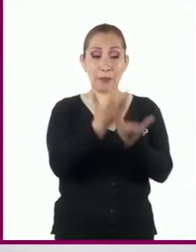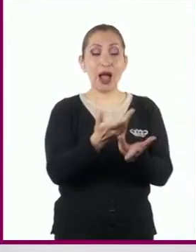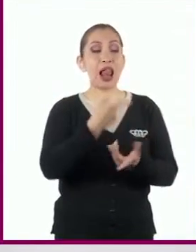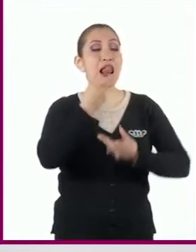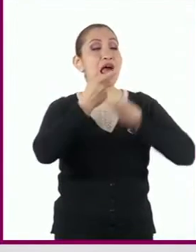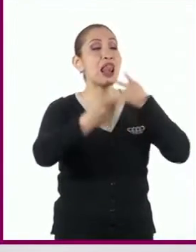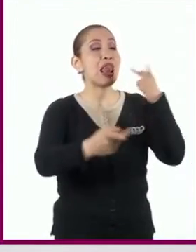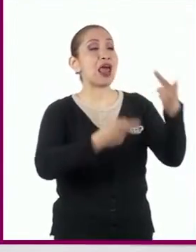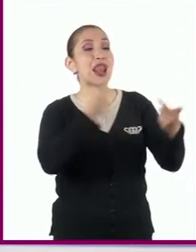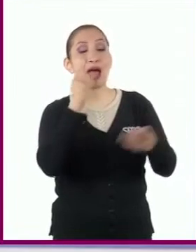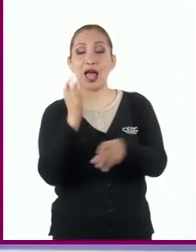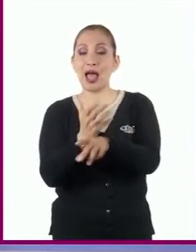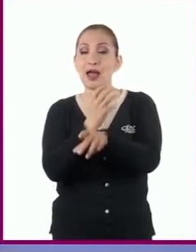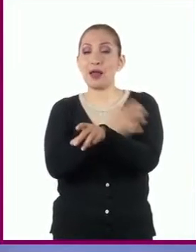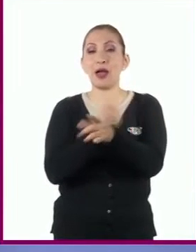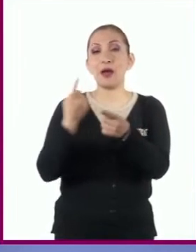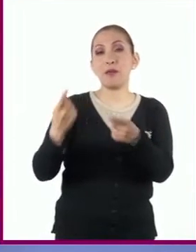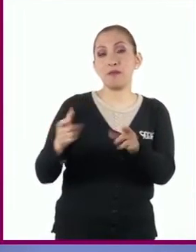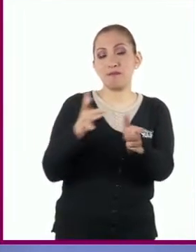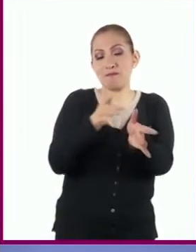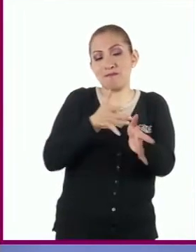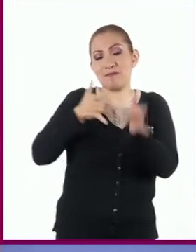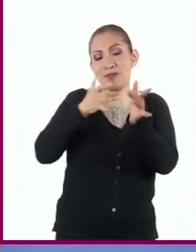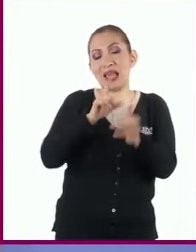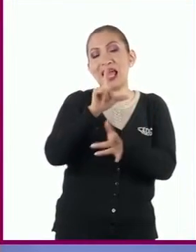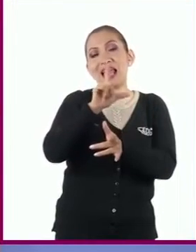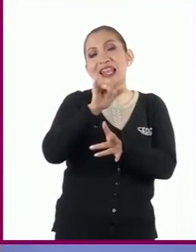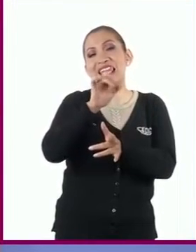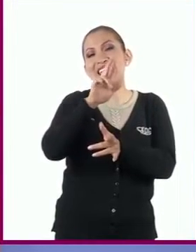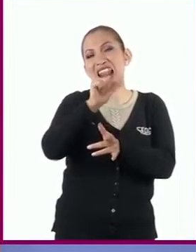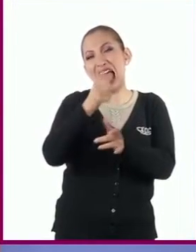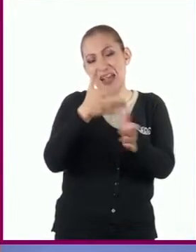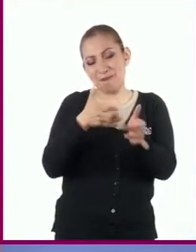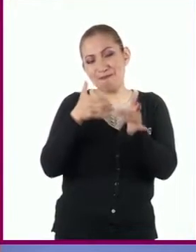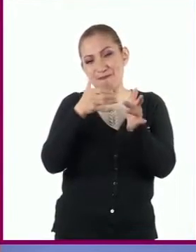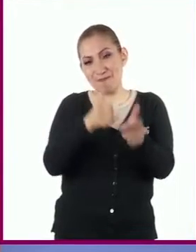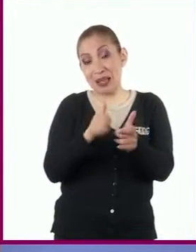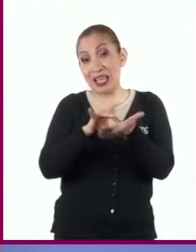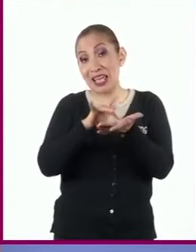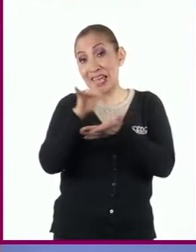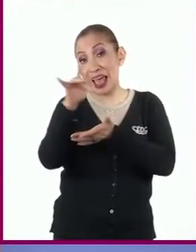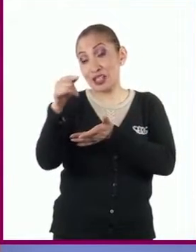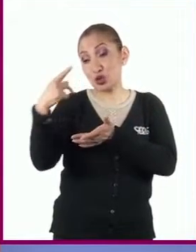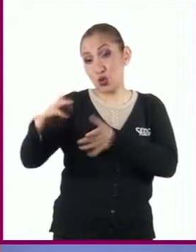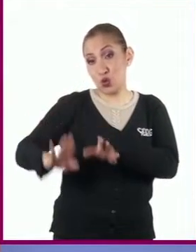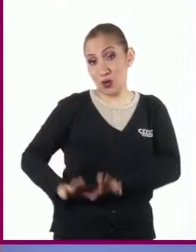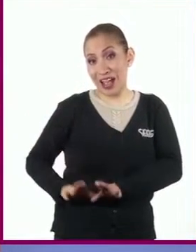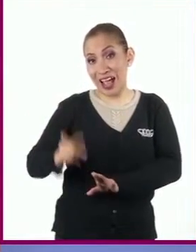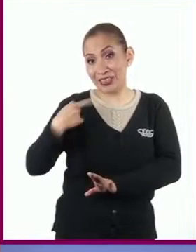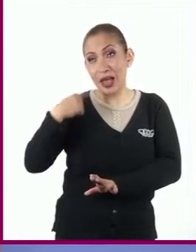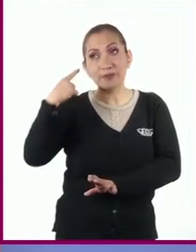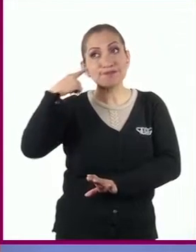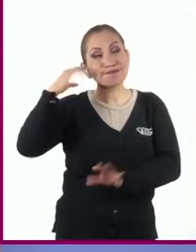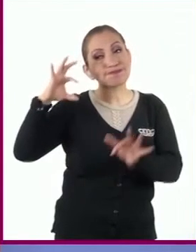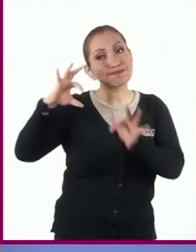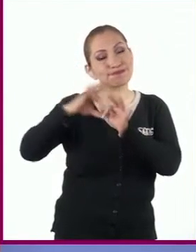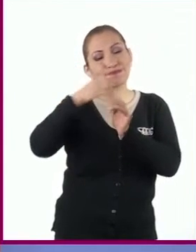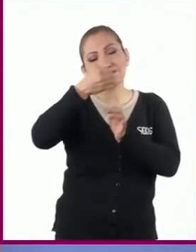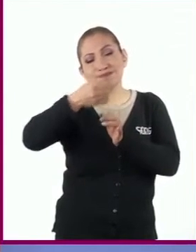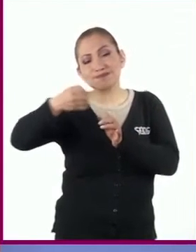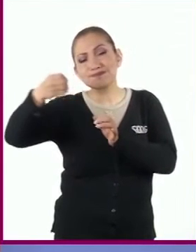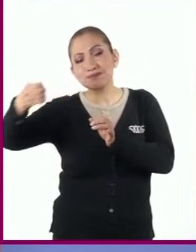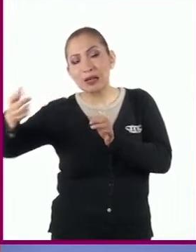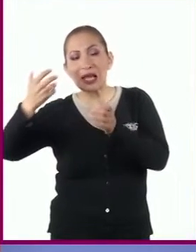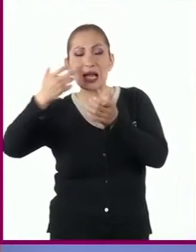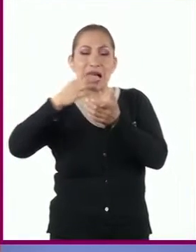recitaban con el acompañamiento de la lira. Por lo tanto, y gracias a sus características de sonoridad,